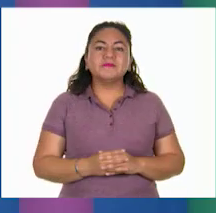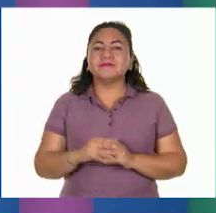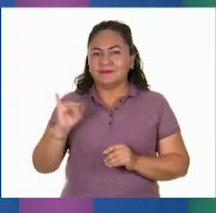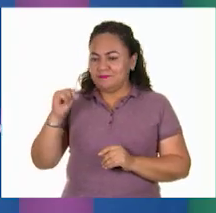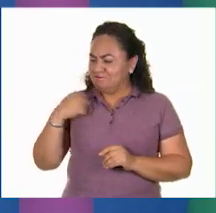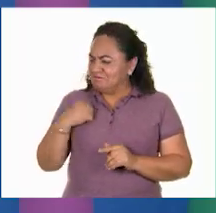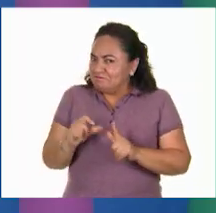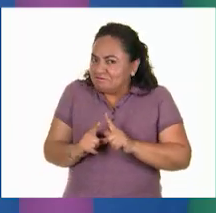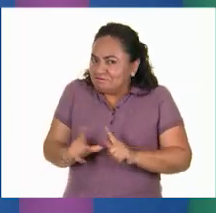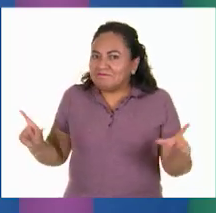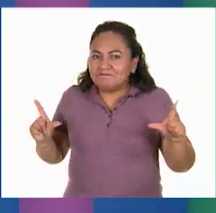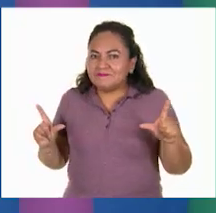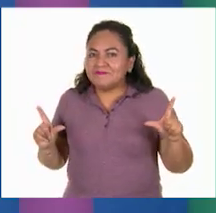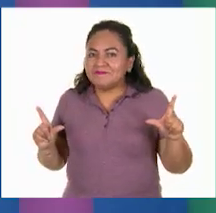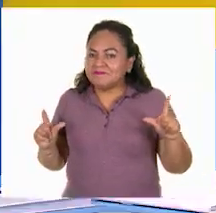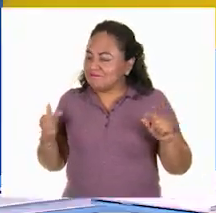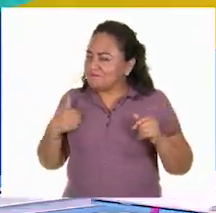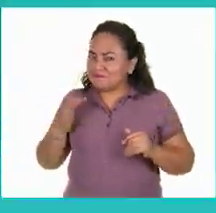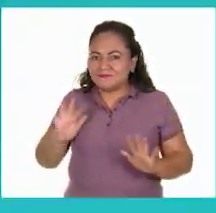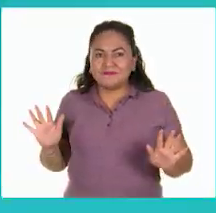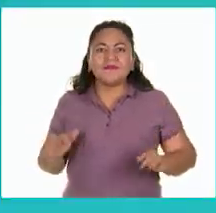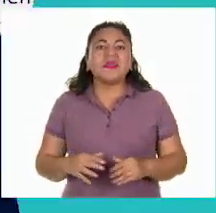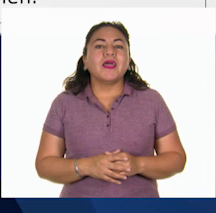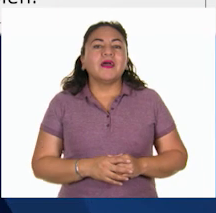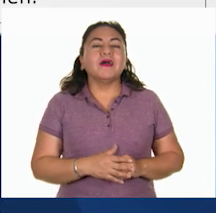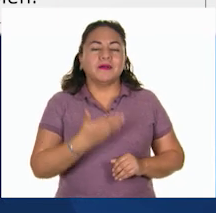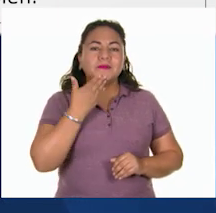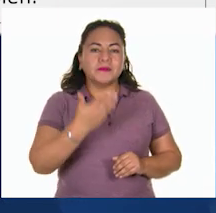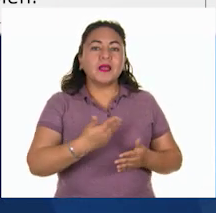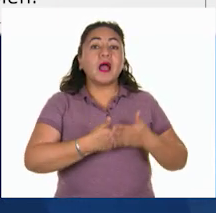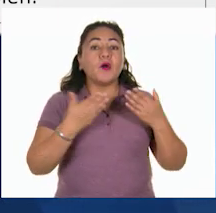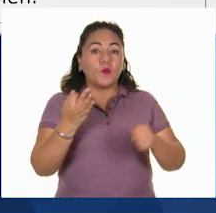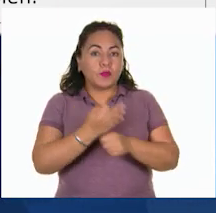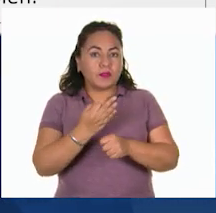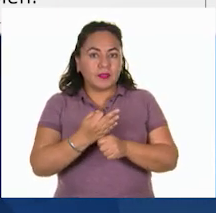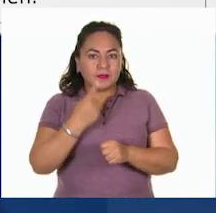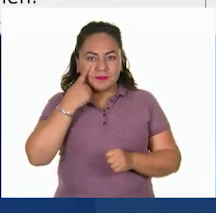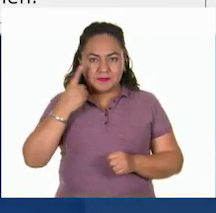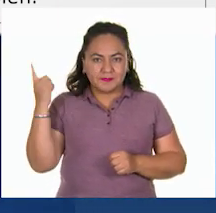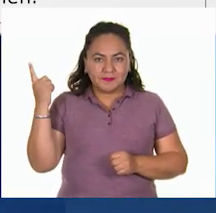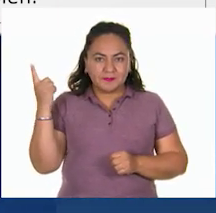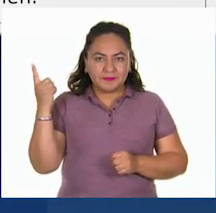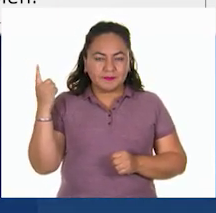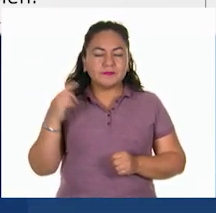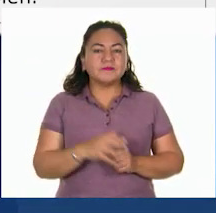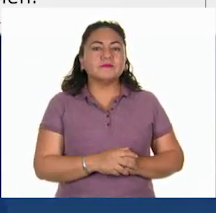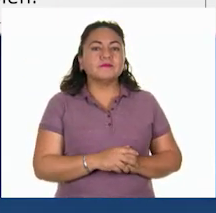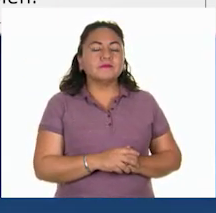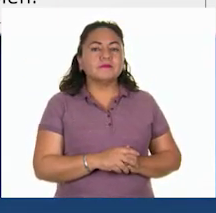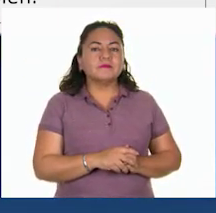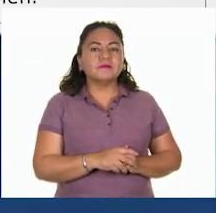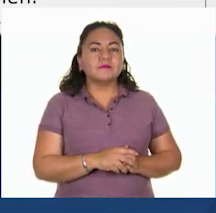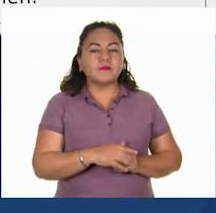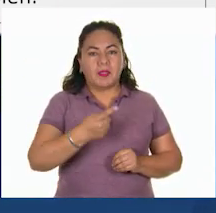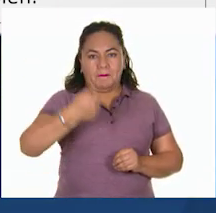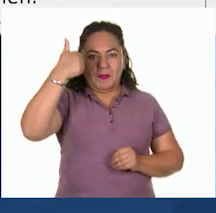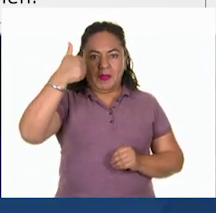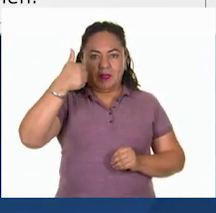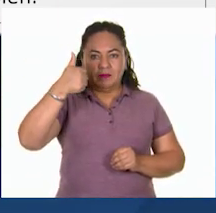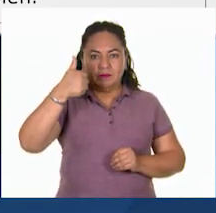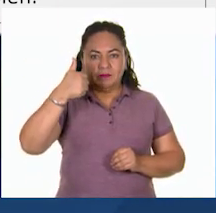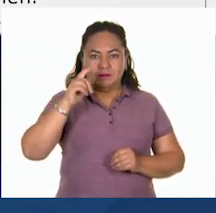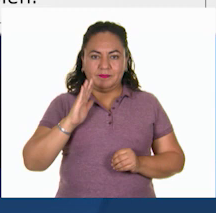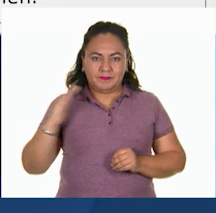estoy listísima, Gaby, ya. Muy bien, pues vamos entonces a ver, María. Y dice el primer